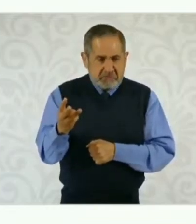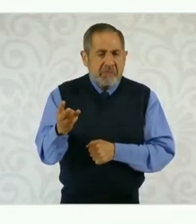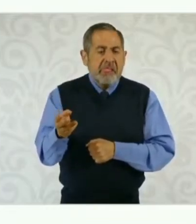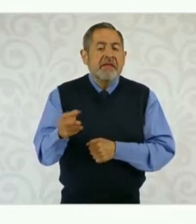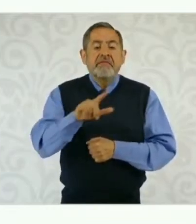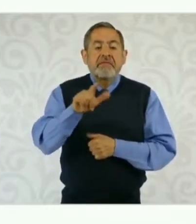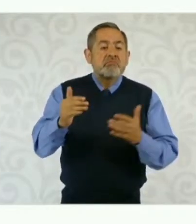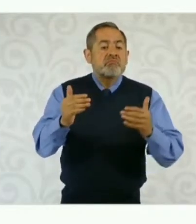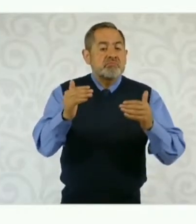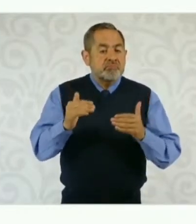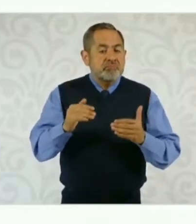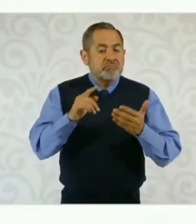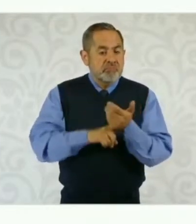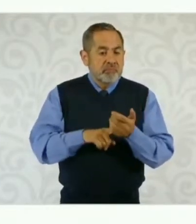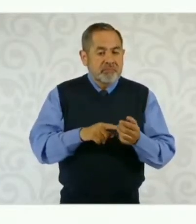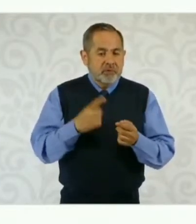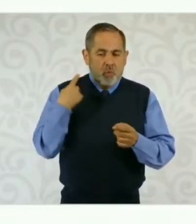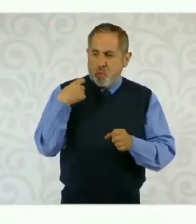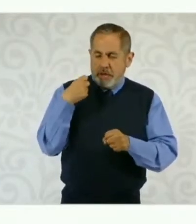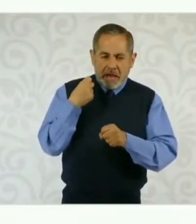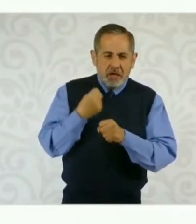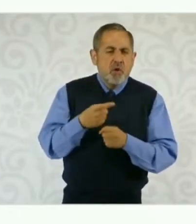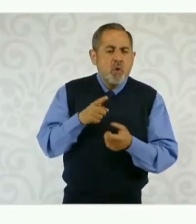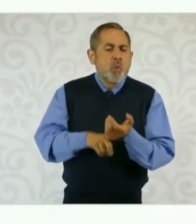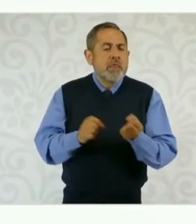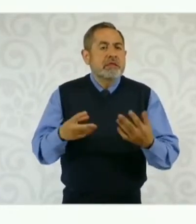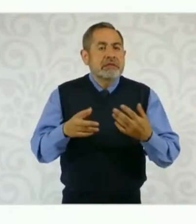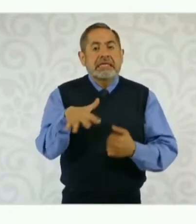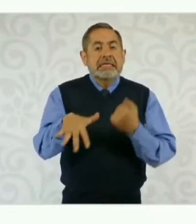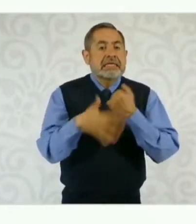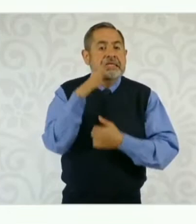67.693. Parte del año pasado tuvimos